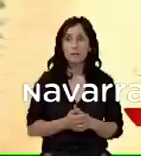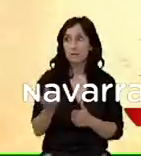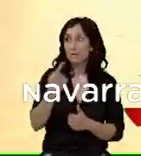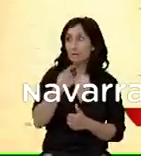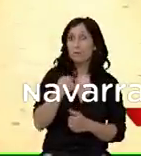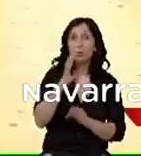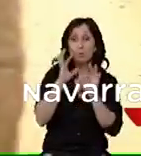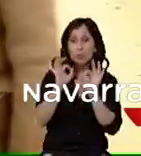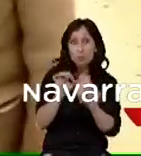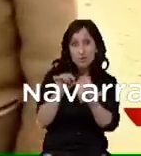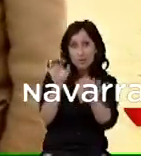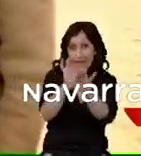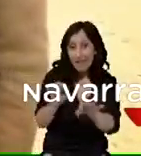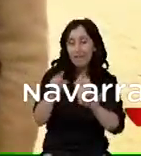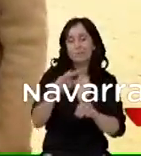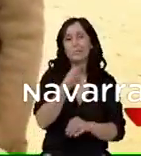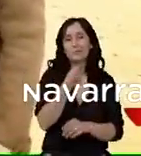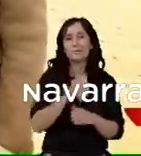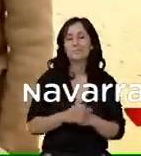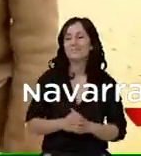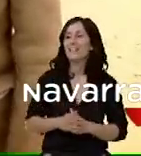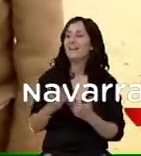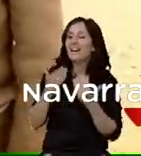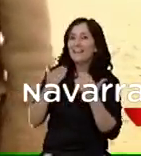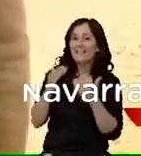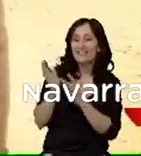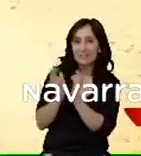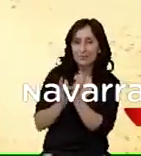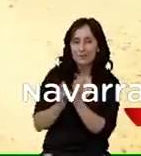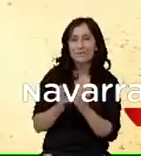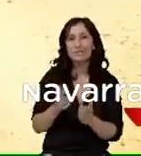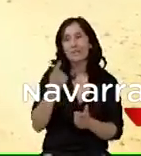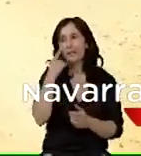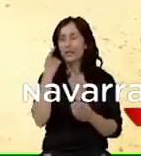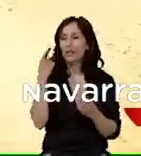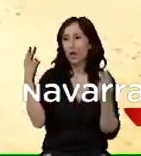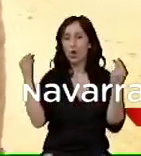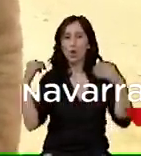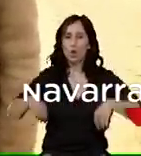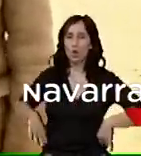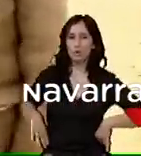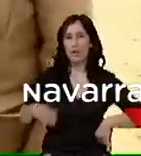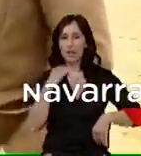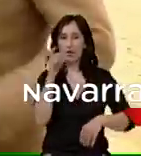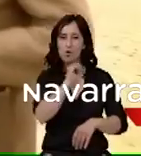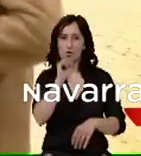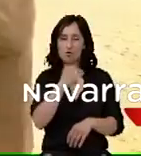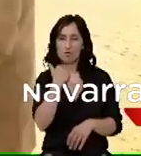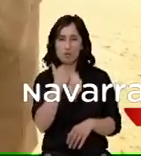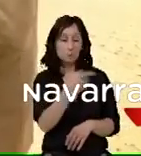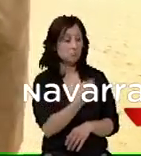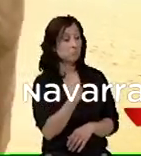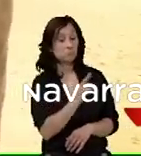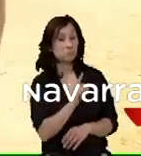nada. Gracias. Jesús, ¿no te conocerás alguna jotica o algo para cantar? Buah, no. ¿No? ¿No